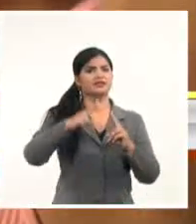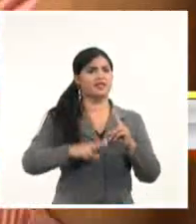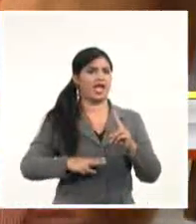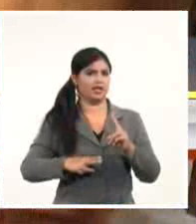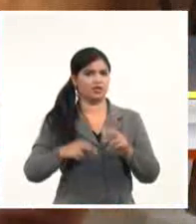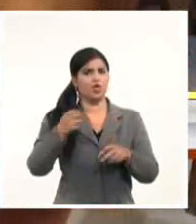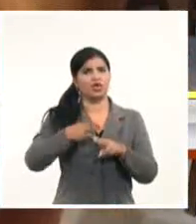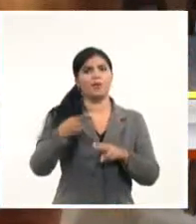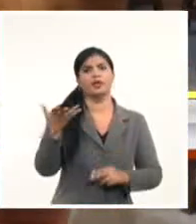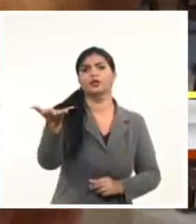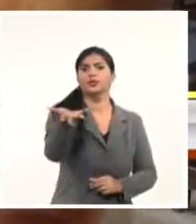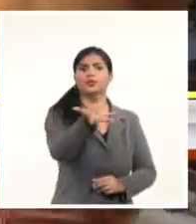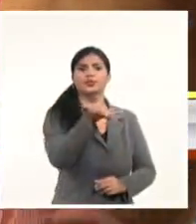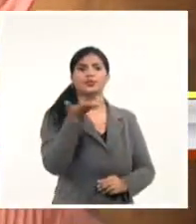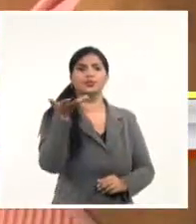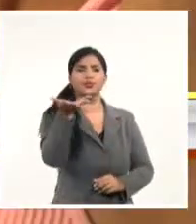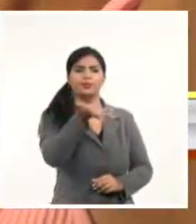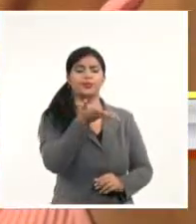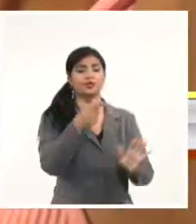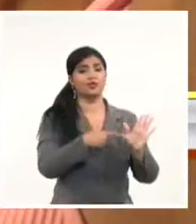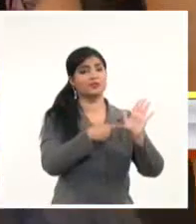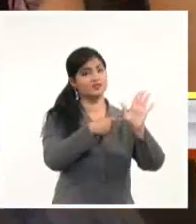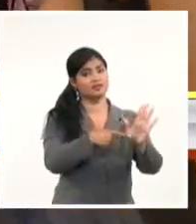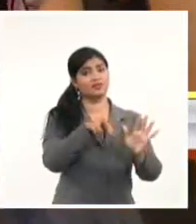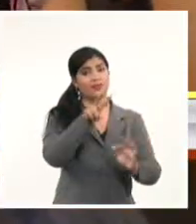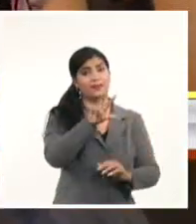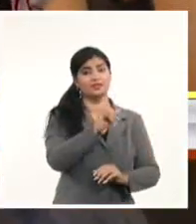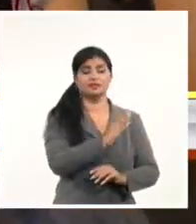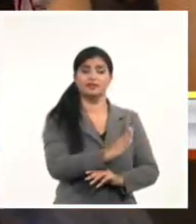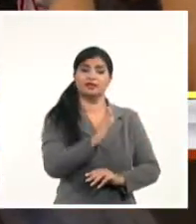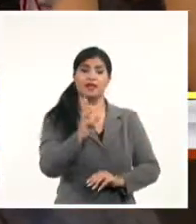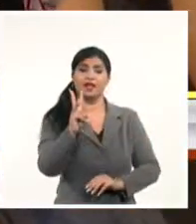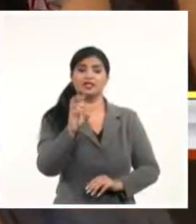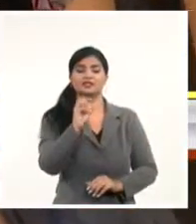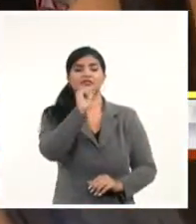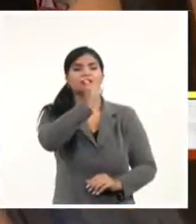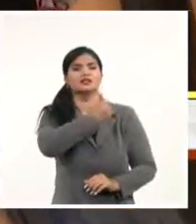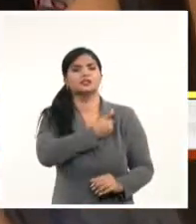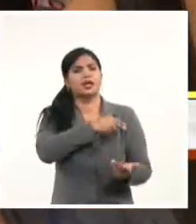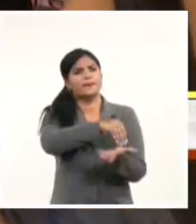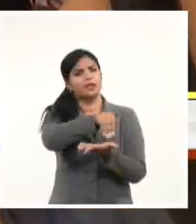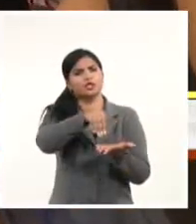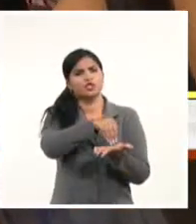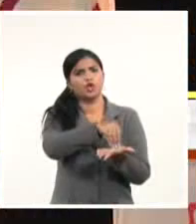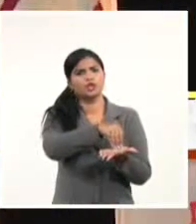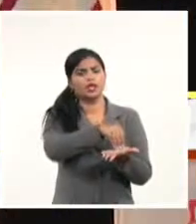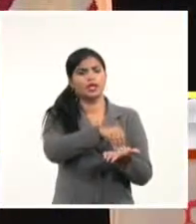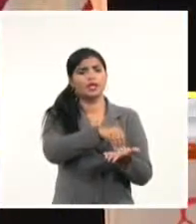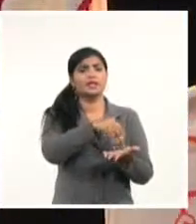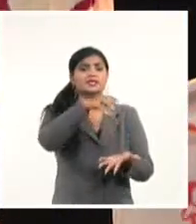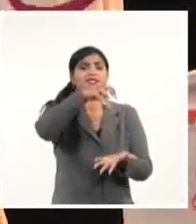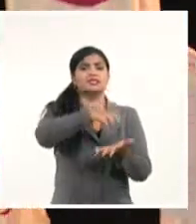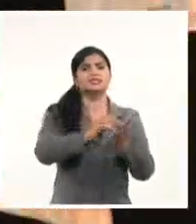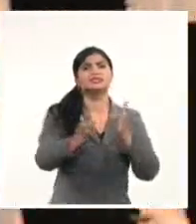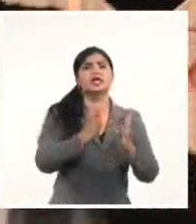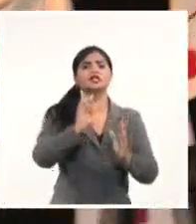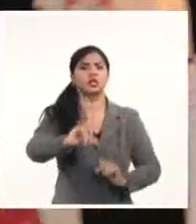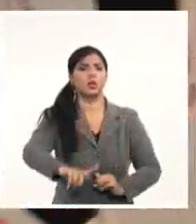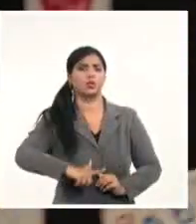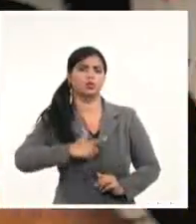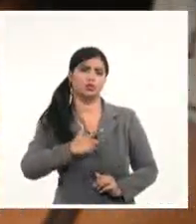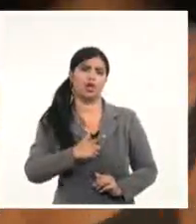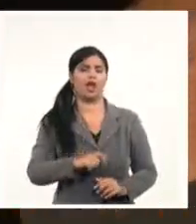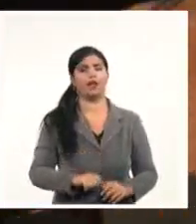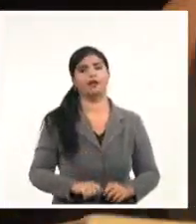temporada de presentaciones del 26 al 30 de diciembre en el Centro Cultural José Luis Tacende. Sobre las tablas